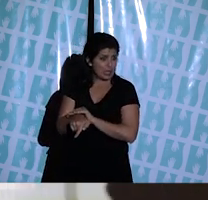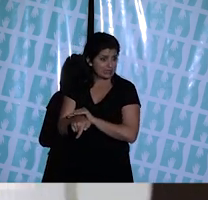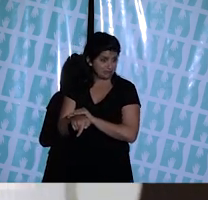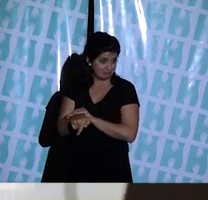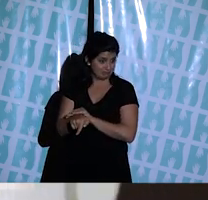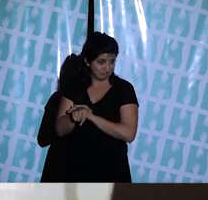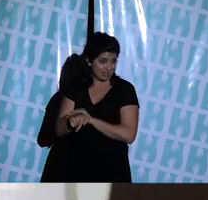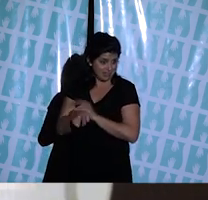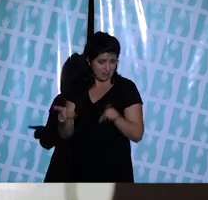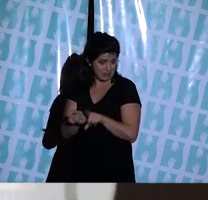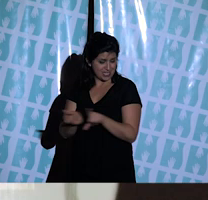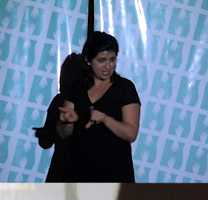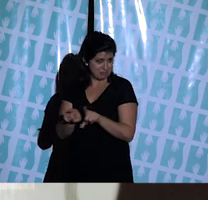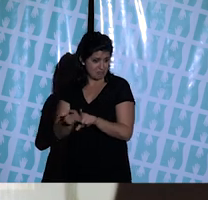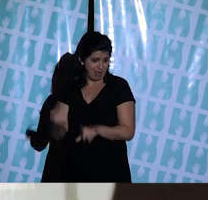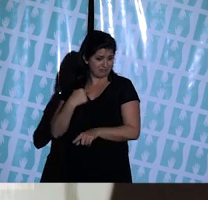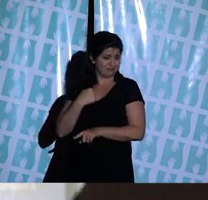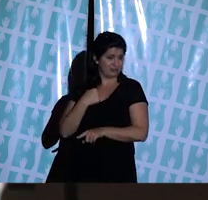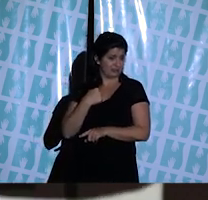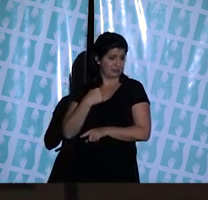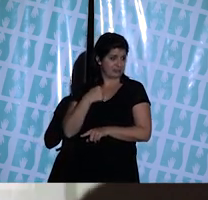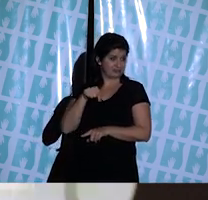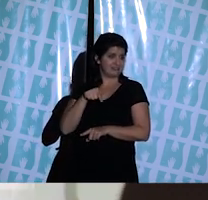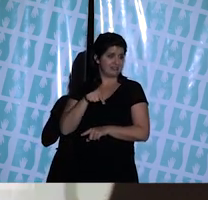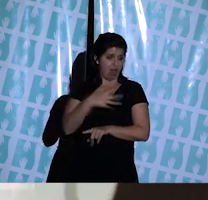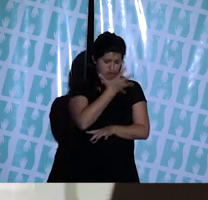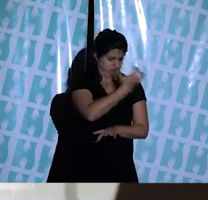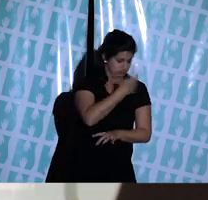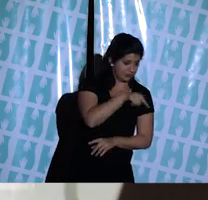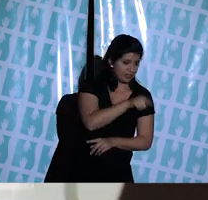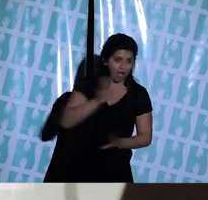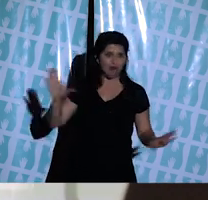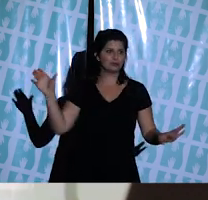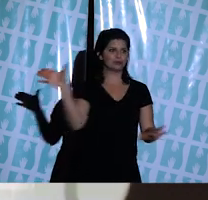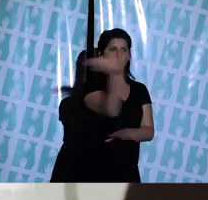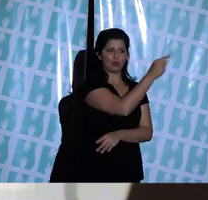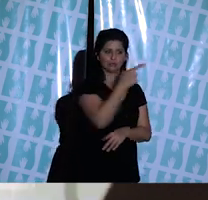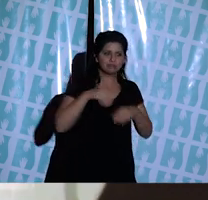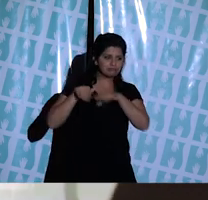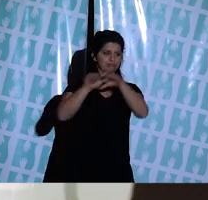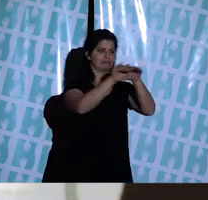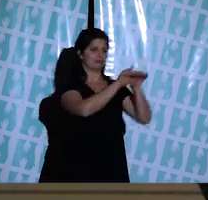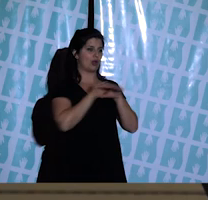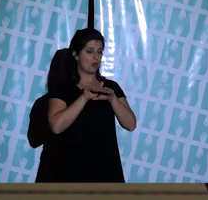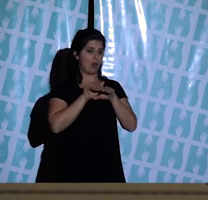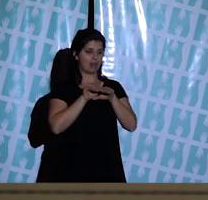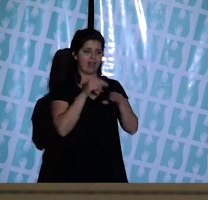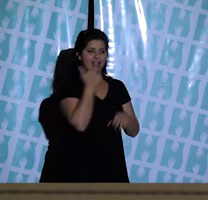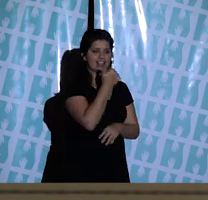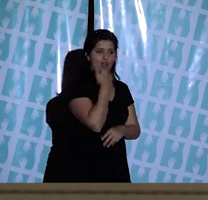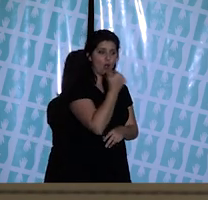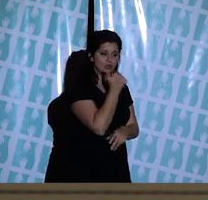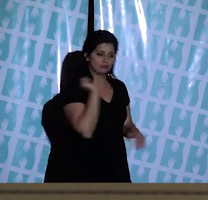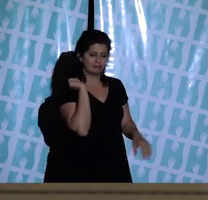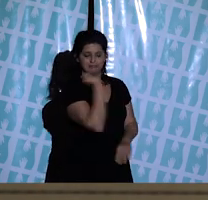20.000 neuronas. De todos nosotros. Y dejamos de atender a nuestros hijos. Dejamos